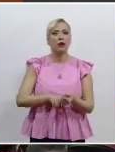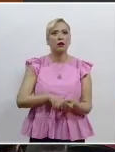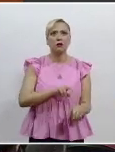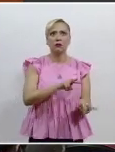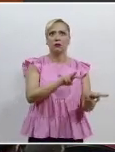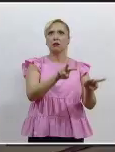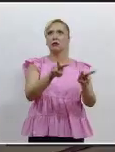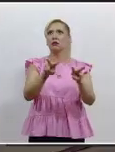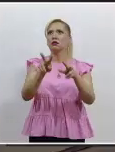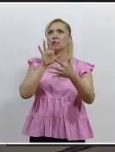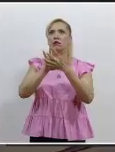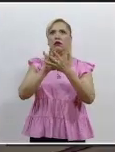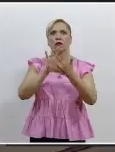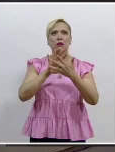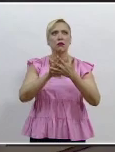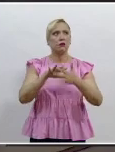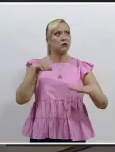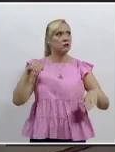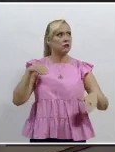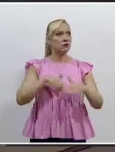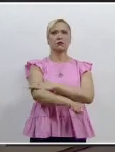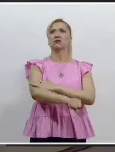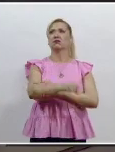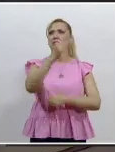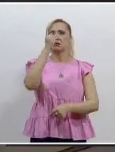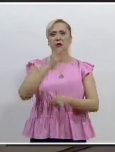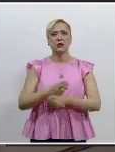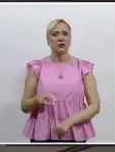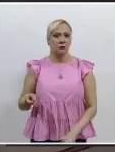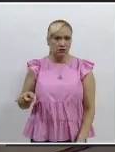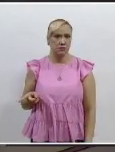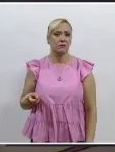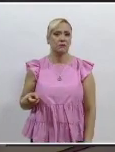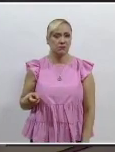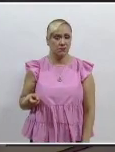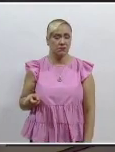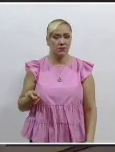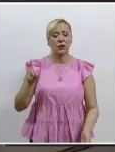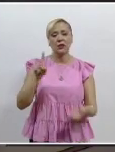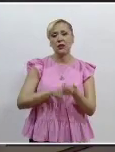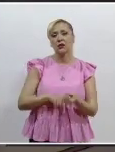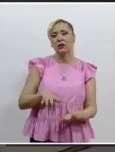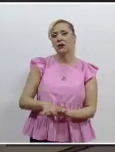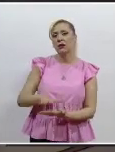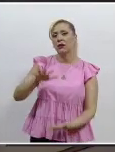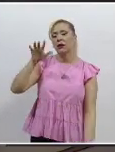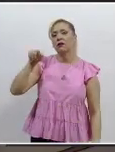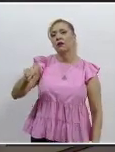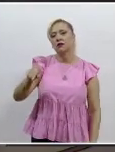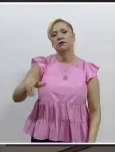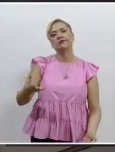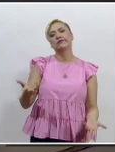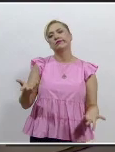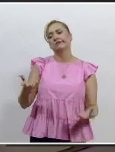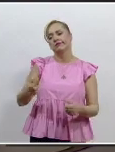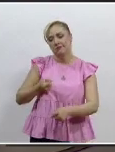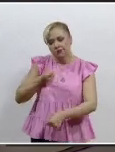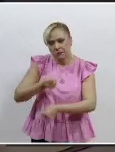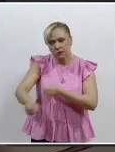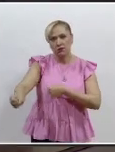sistema penitenciario. Y además también hemos visto que muchos y muchas de ellas han sido víctimas de violencias